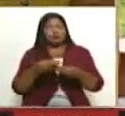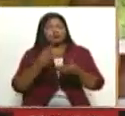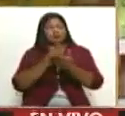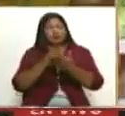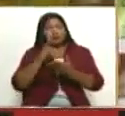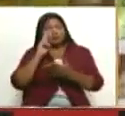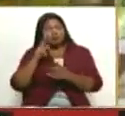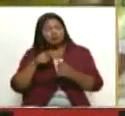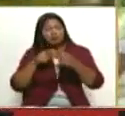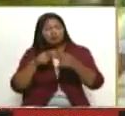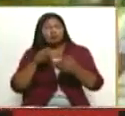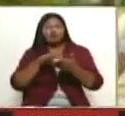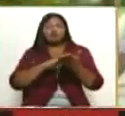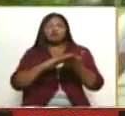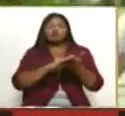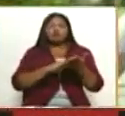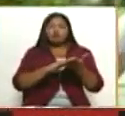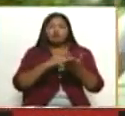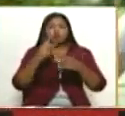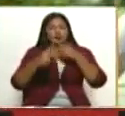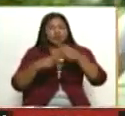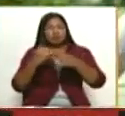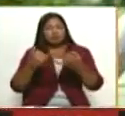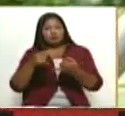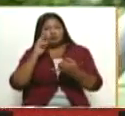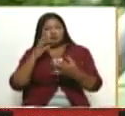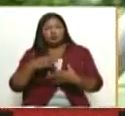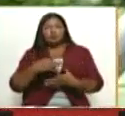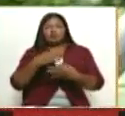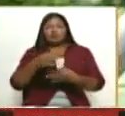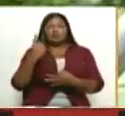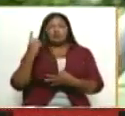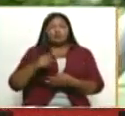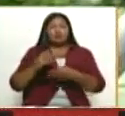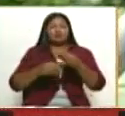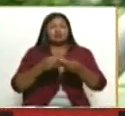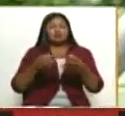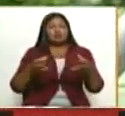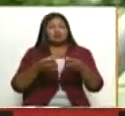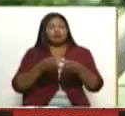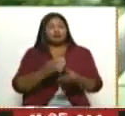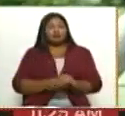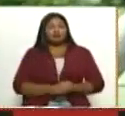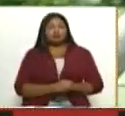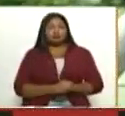vía de solución política a los problemas, que es lo que intentamos en esta mesa.